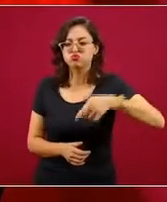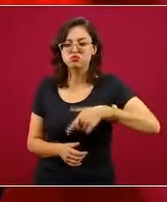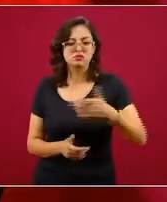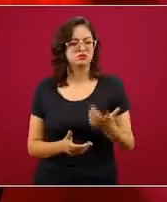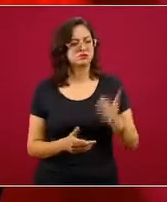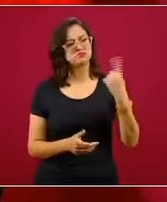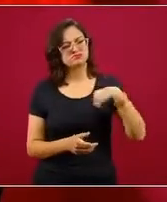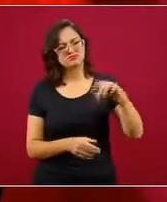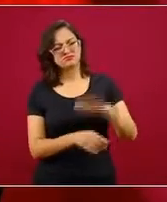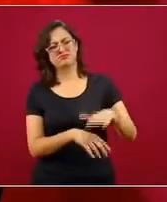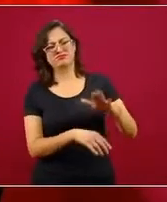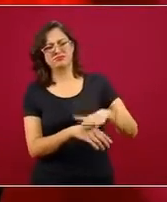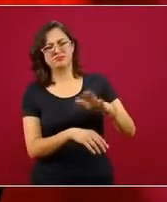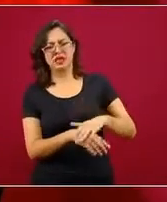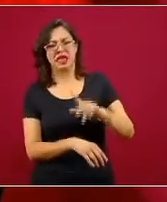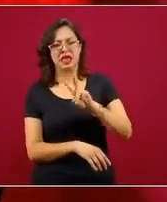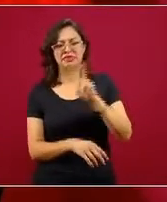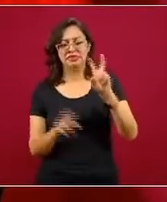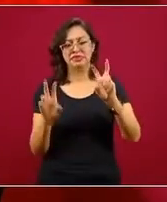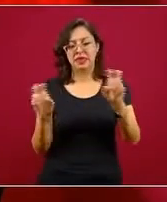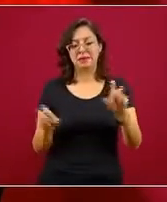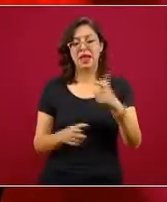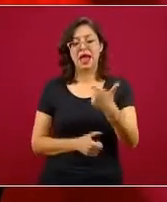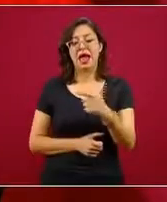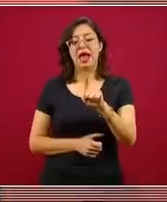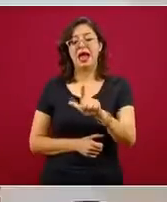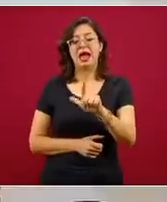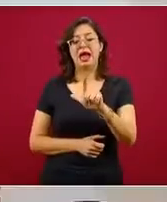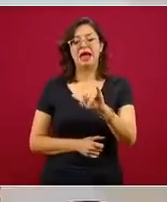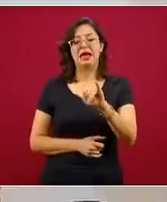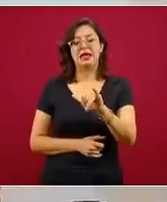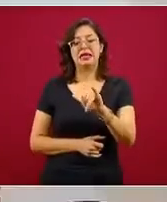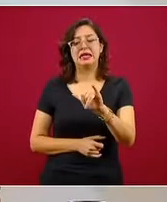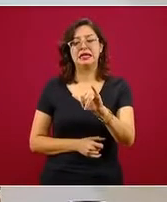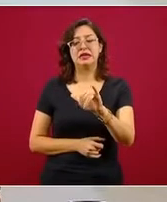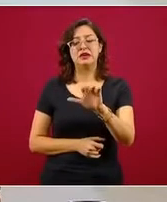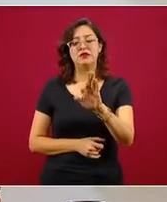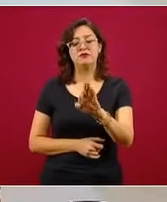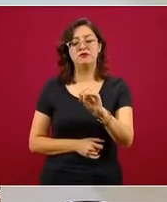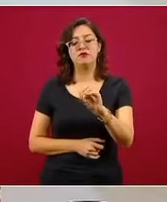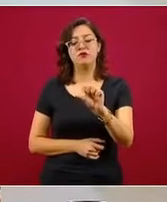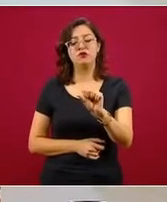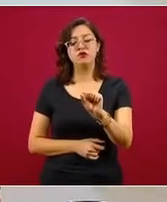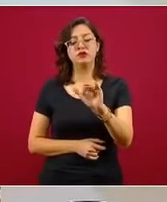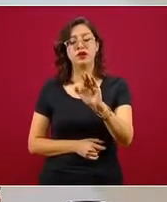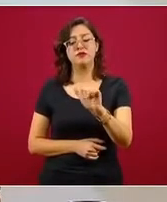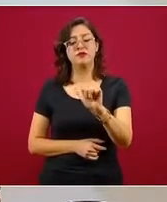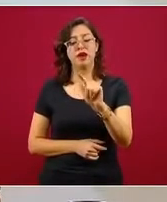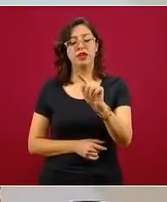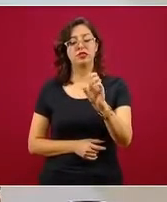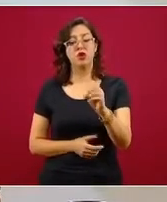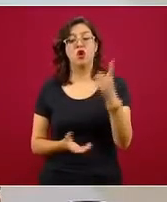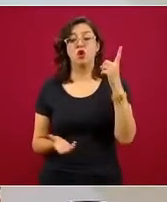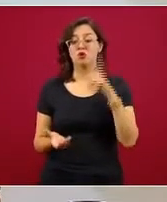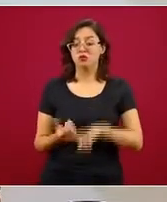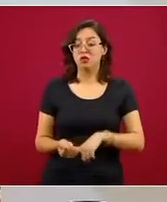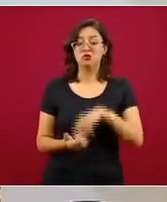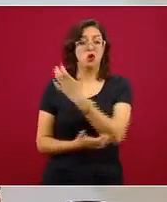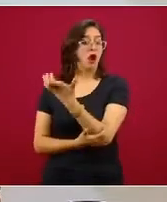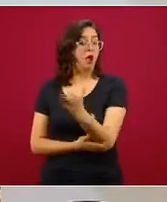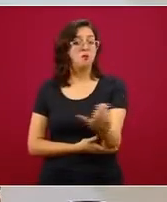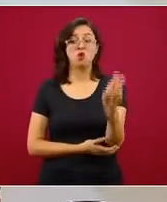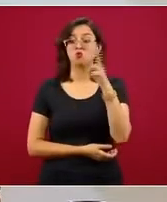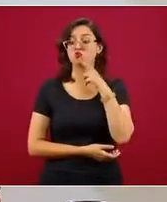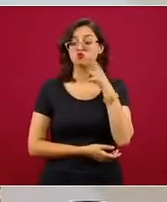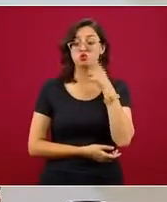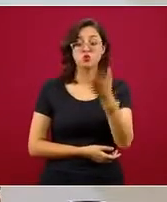GISAMAC sobre el glifosfato. Glifosfato, producto en el que se usa extensamente en la agricultura mundial,